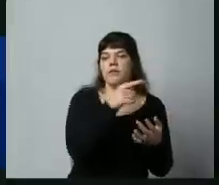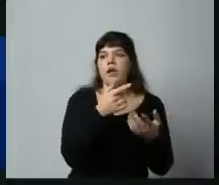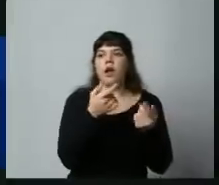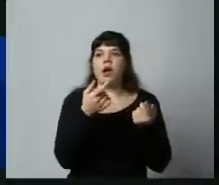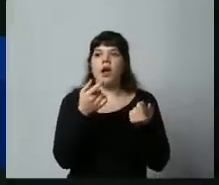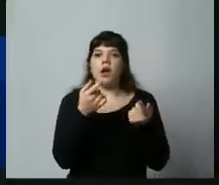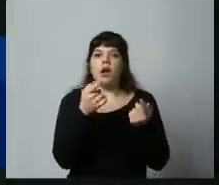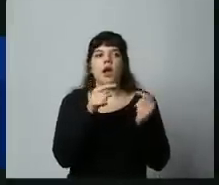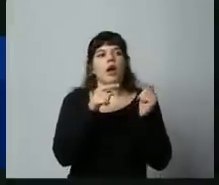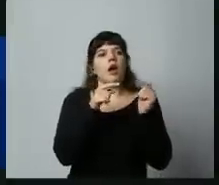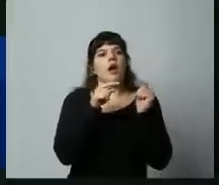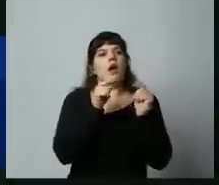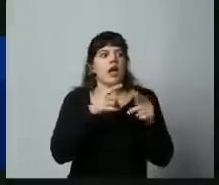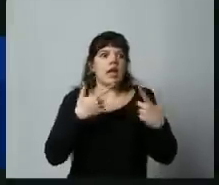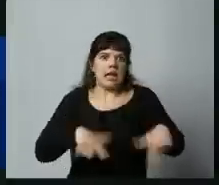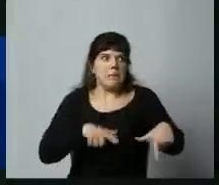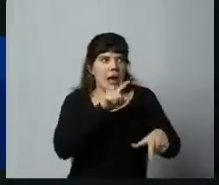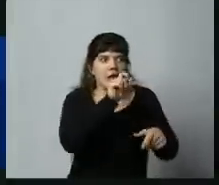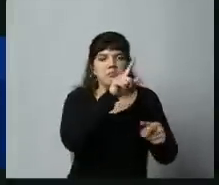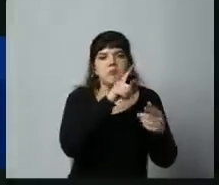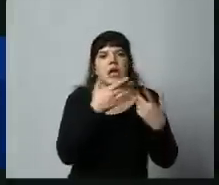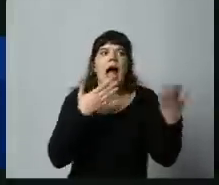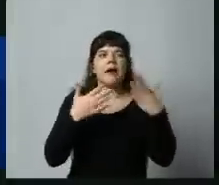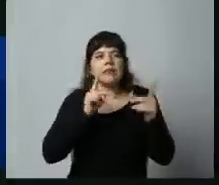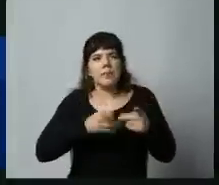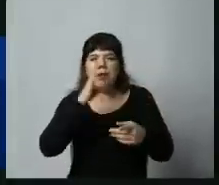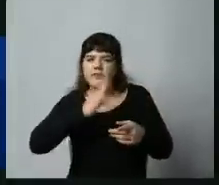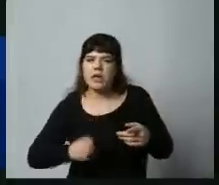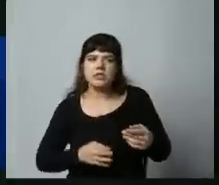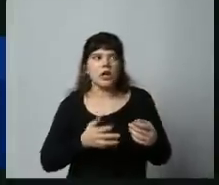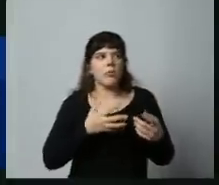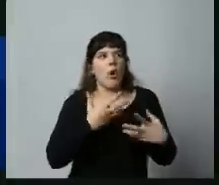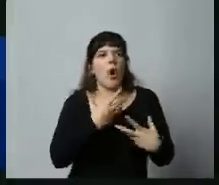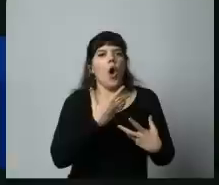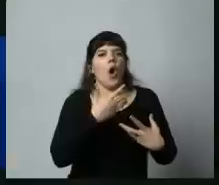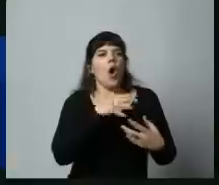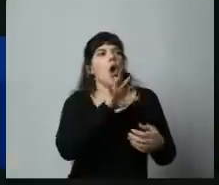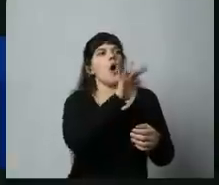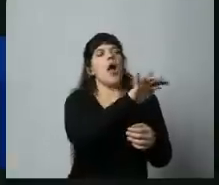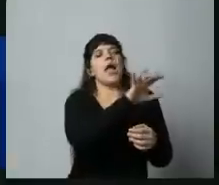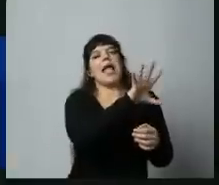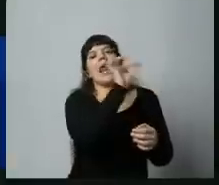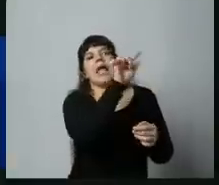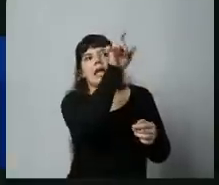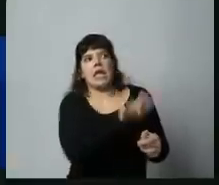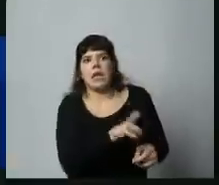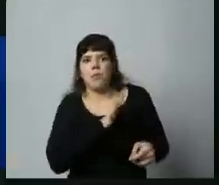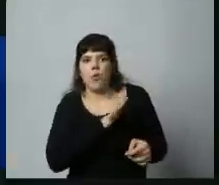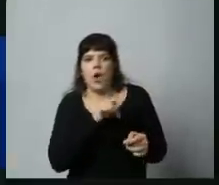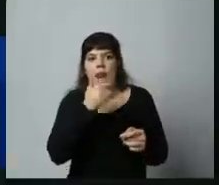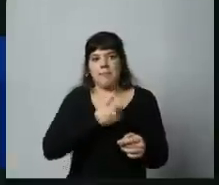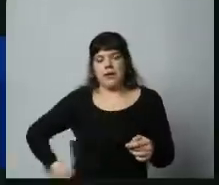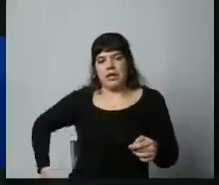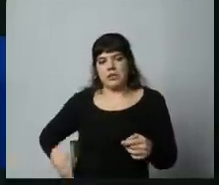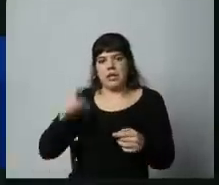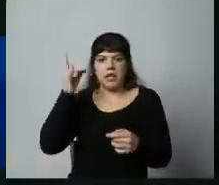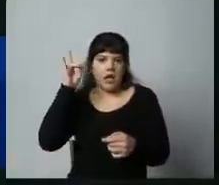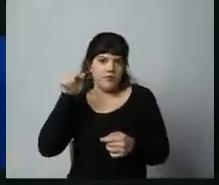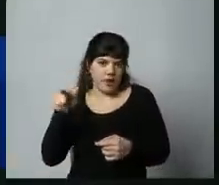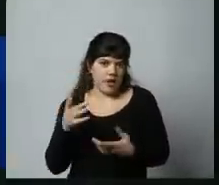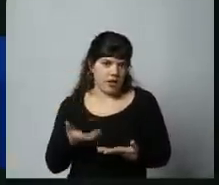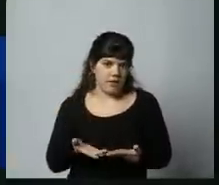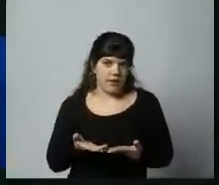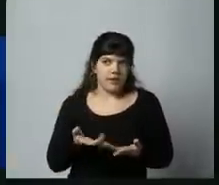se hubo presencia de delegados brasileños en la designación de yanin áñez como presidenta interina